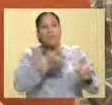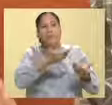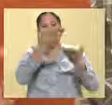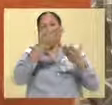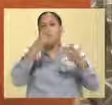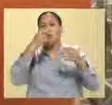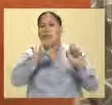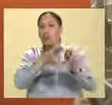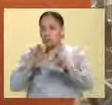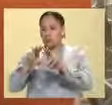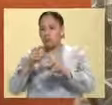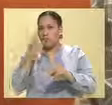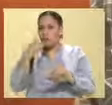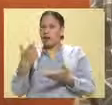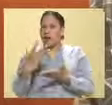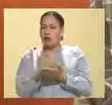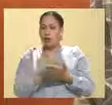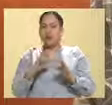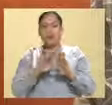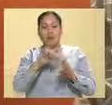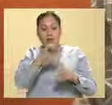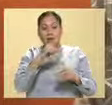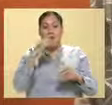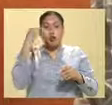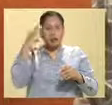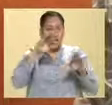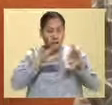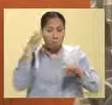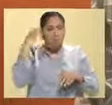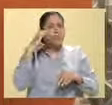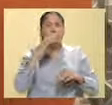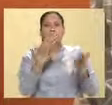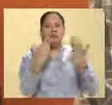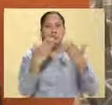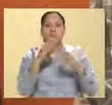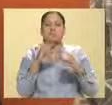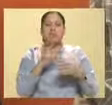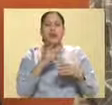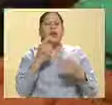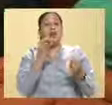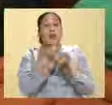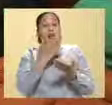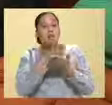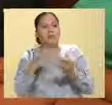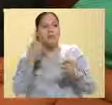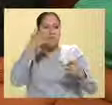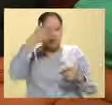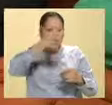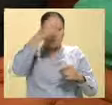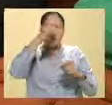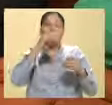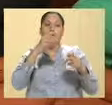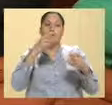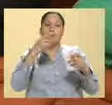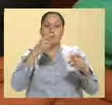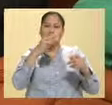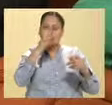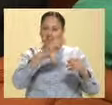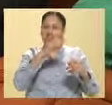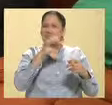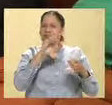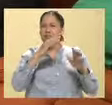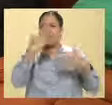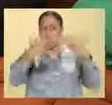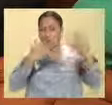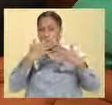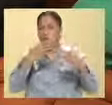ver con el origen del sexo servicio o del trabajo sexual. Y aparte, la violencia, ha habido asesinatos, Claro. o sea, el hecho de no tener